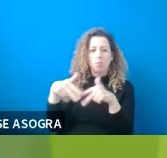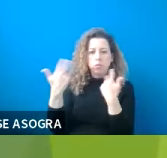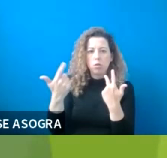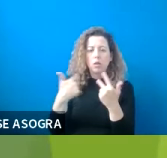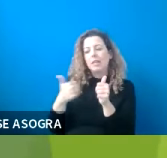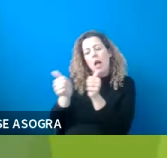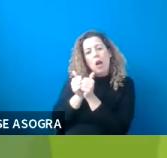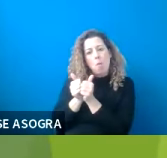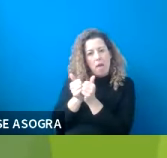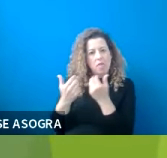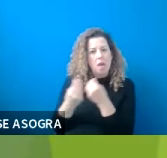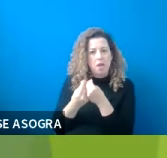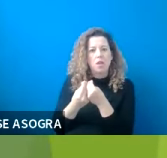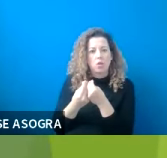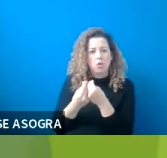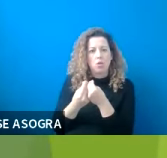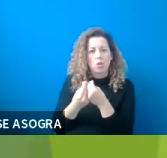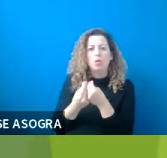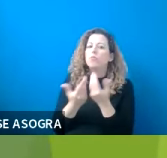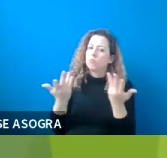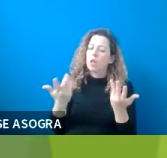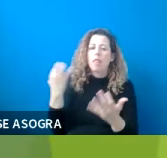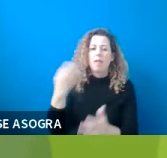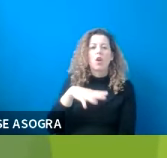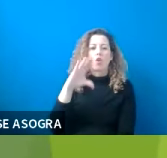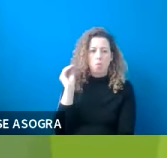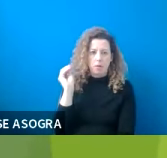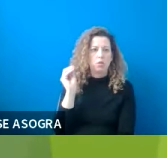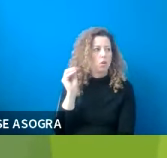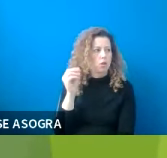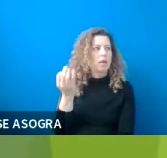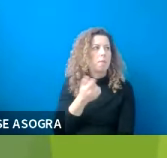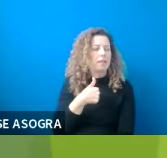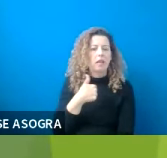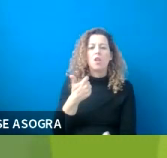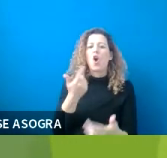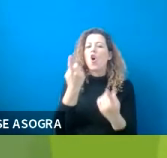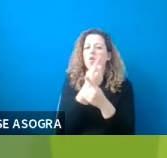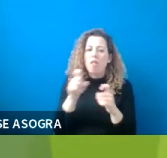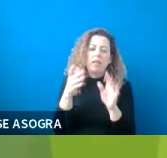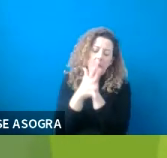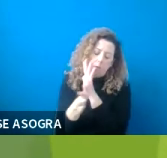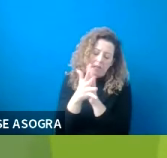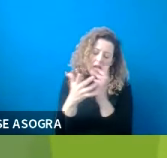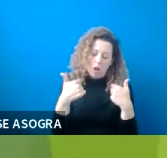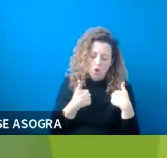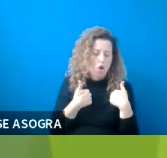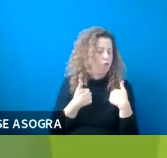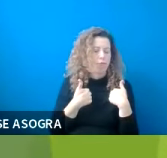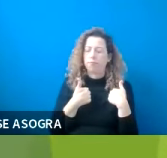un acompañamiento. Y por supuesto que una mayor comprensión de lo que me pasa sin tener que explicarlo yo mismo.